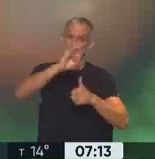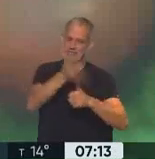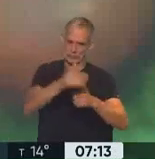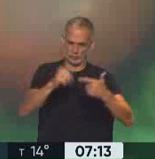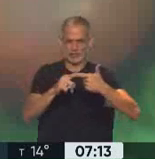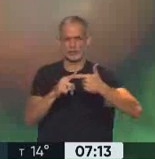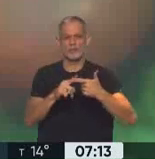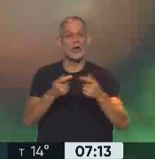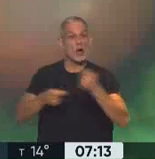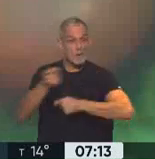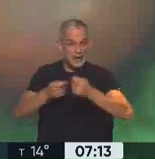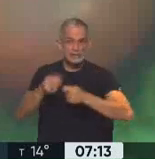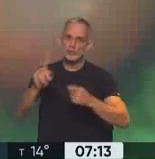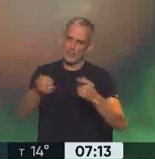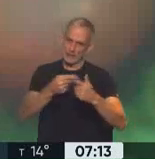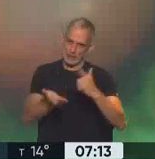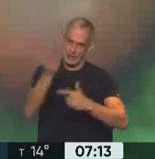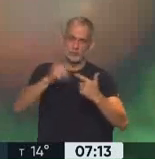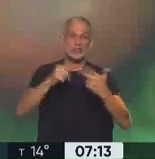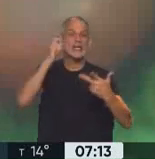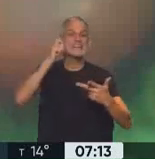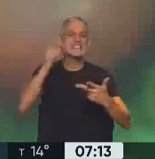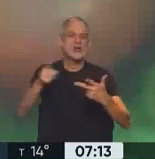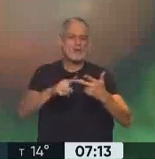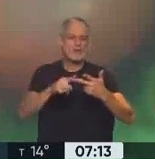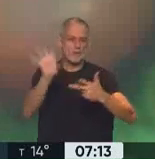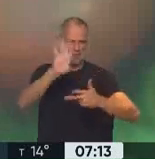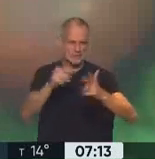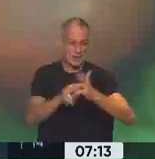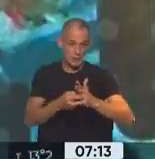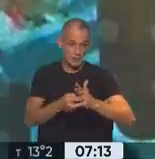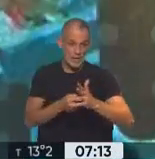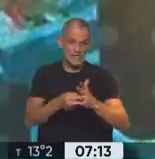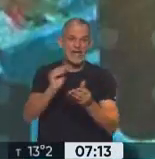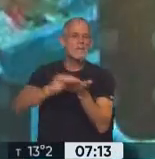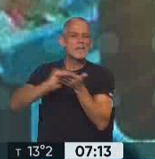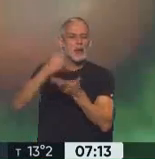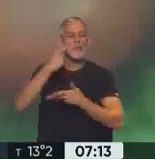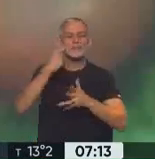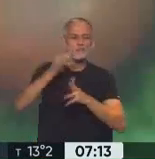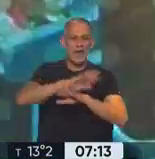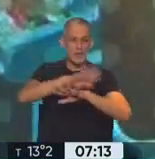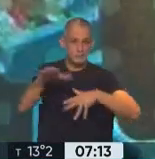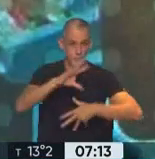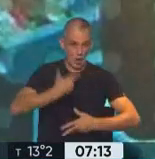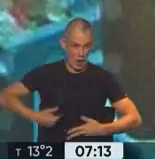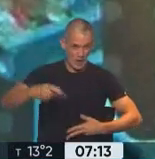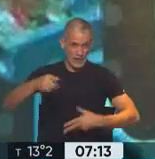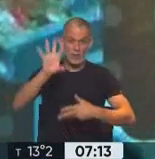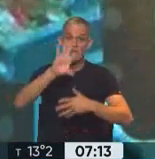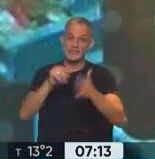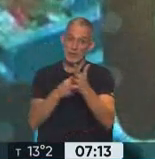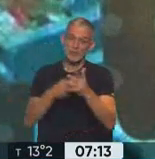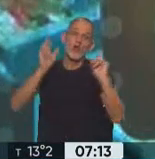60%. Comercio y ahora, bueno, es Axel Kicillof para los trabajadores de la provincia de Buenos Aires en 60%. Claro, allí están entre otros